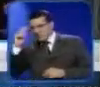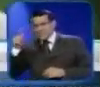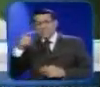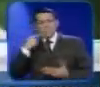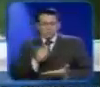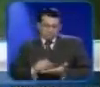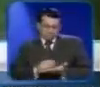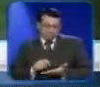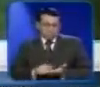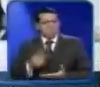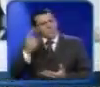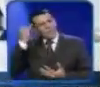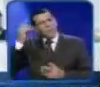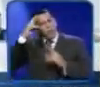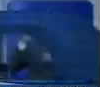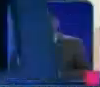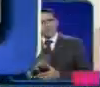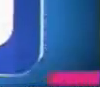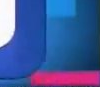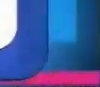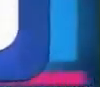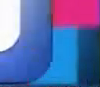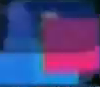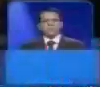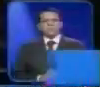pasado 25 de junio.